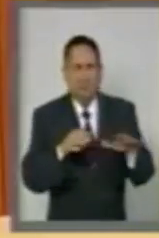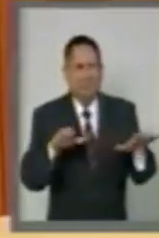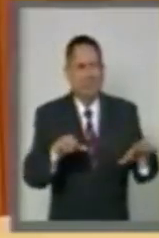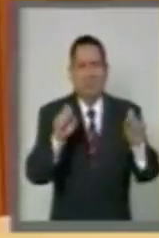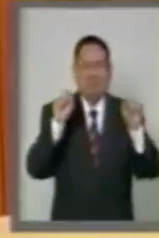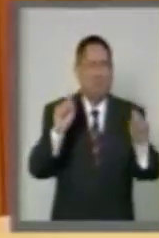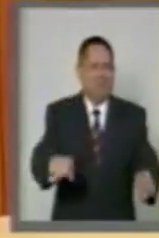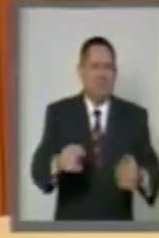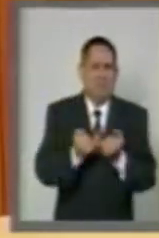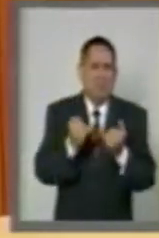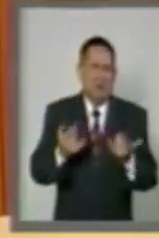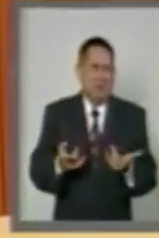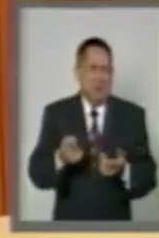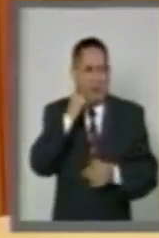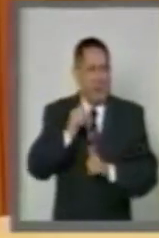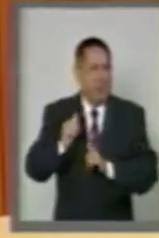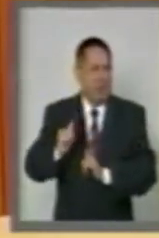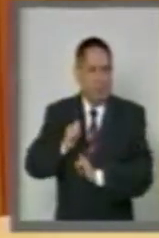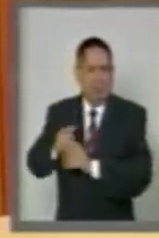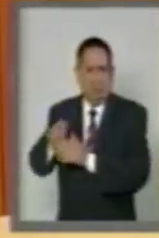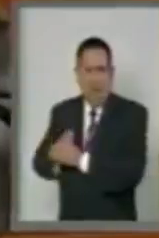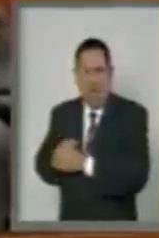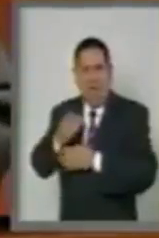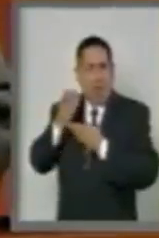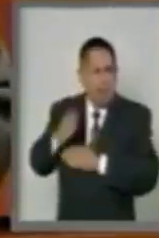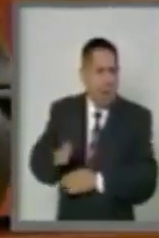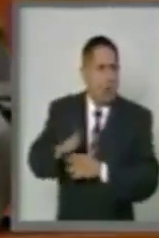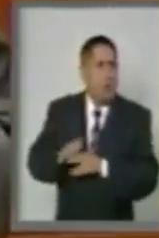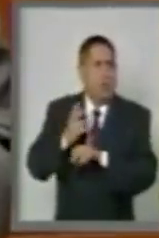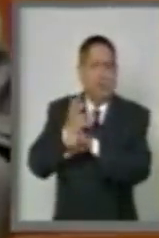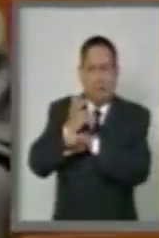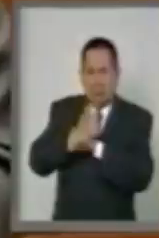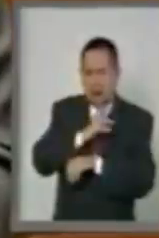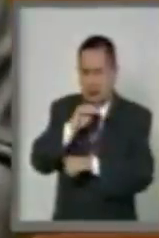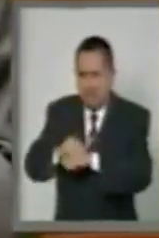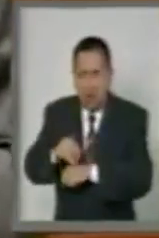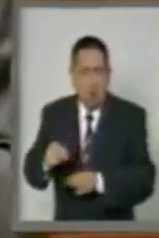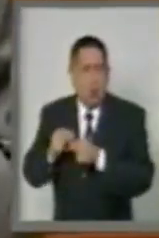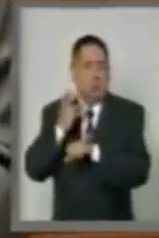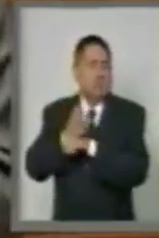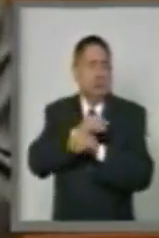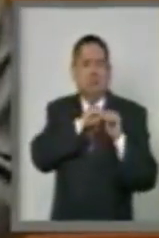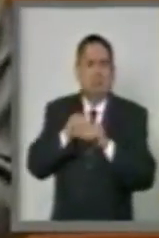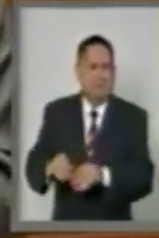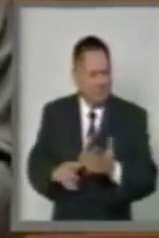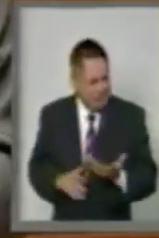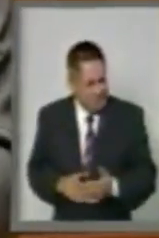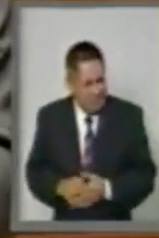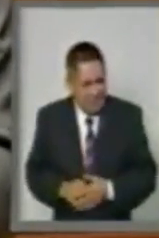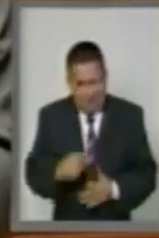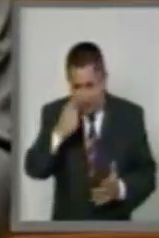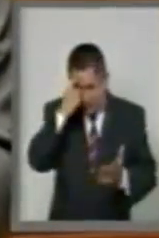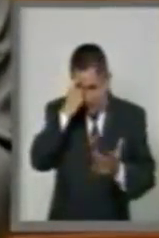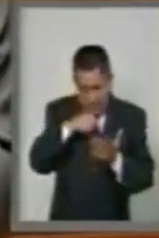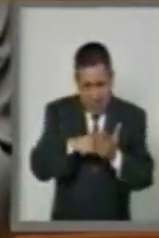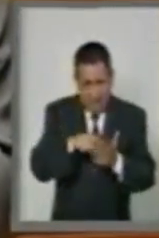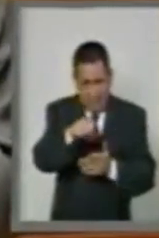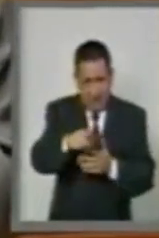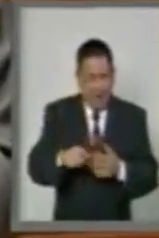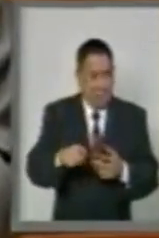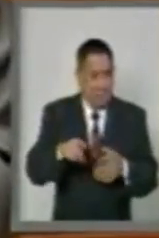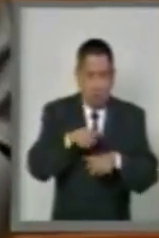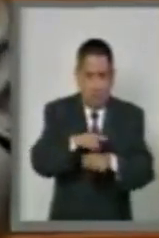por beneficiar a los bancos, a la inversión extranjera y a los negocios. ¿Ustedes creen que la